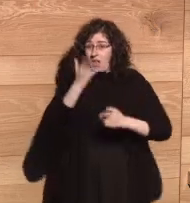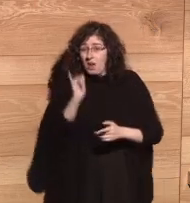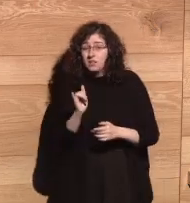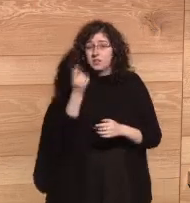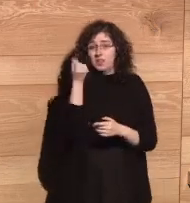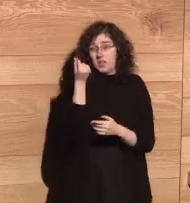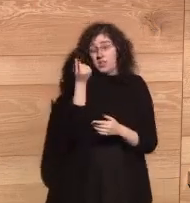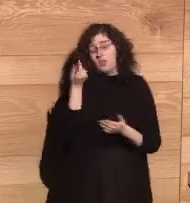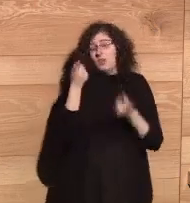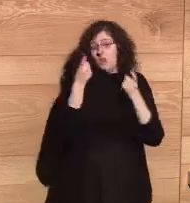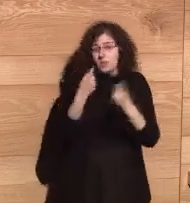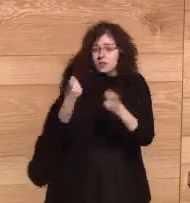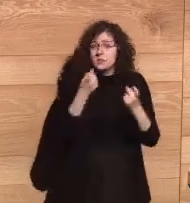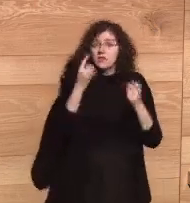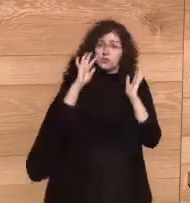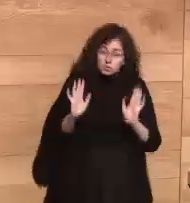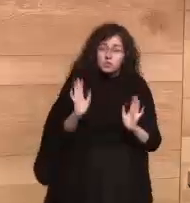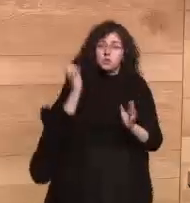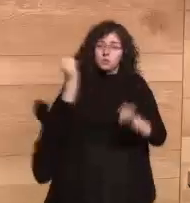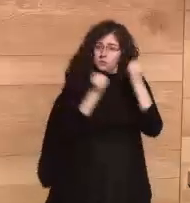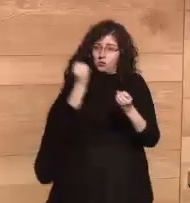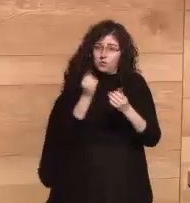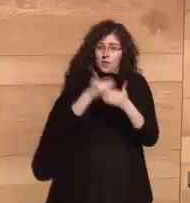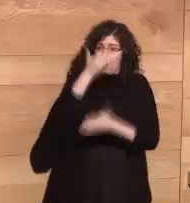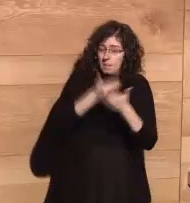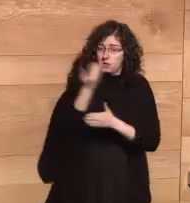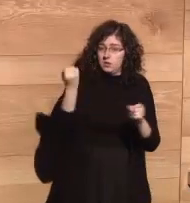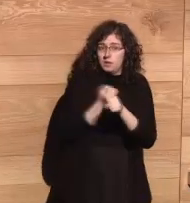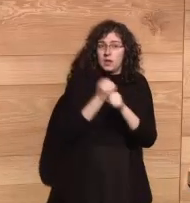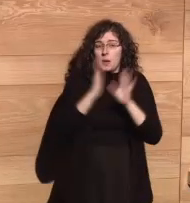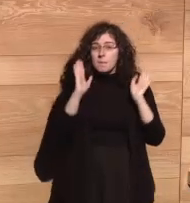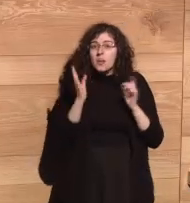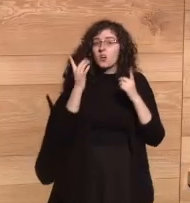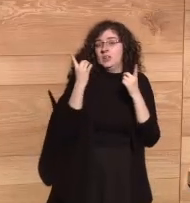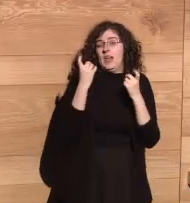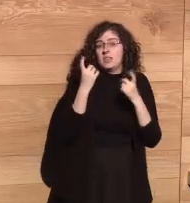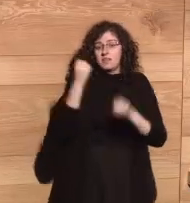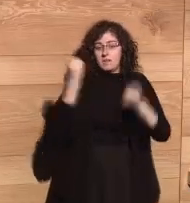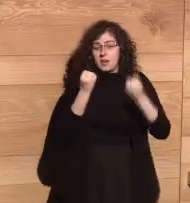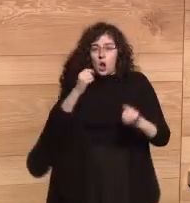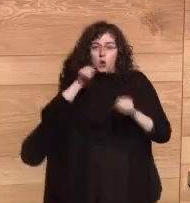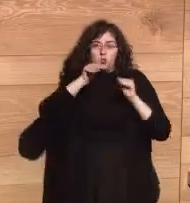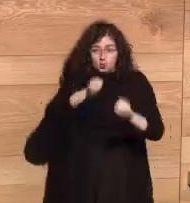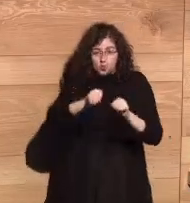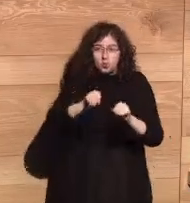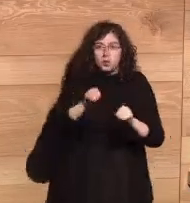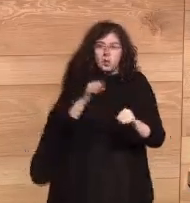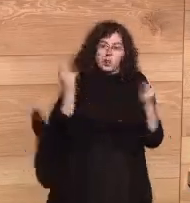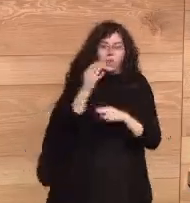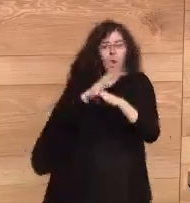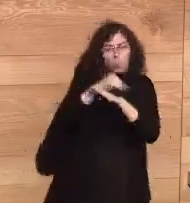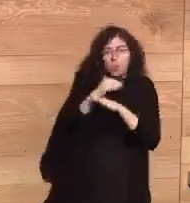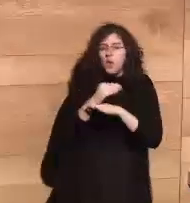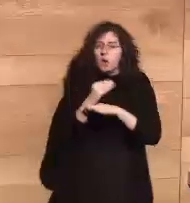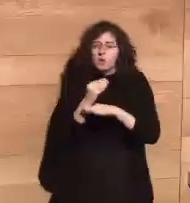lo sustentaba a través de su trabajo como chofer del periódico, pero tenía que tener su propio carro y lo tenía que mantener nuevo, en buenas condiciones,